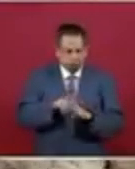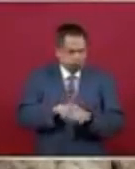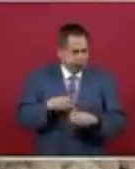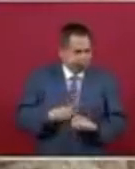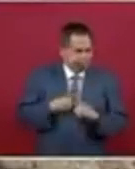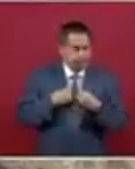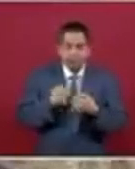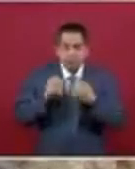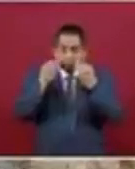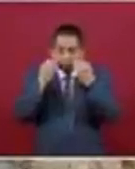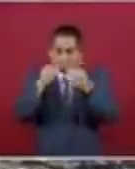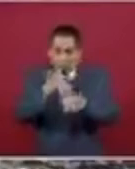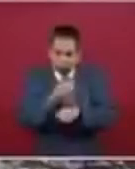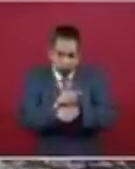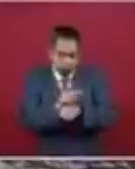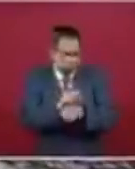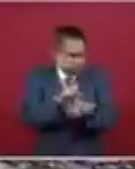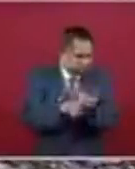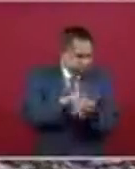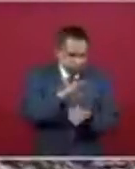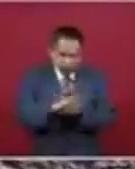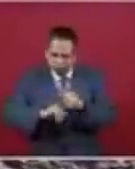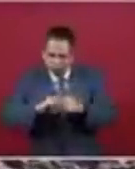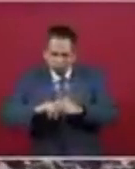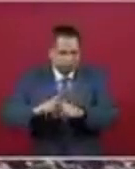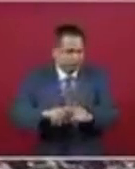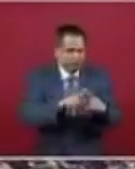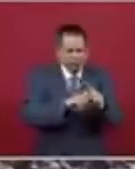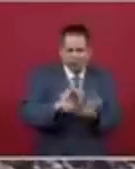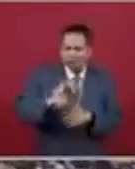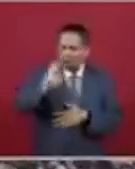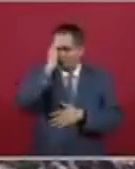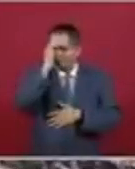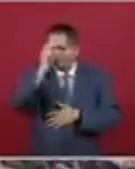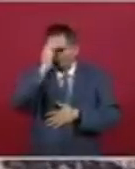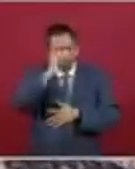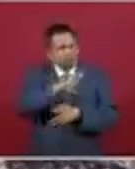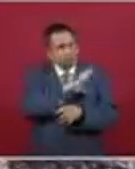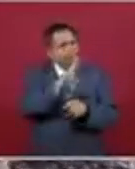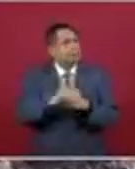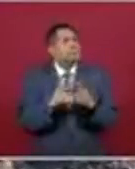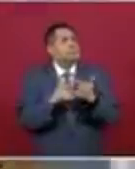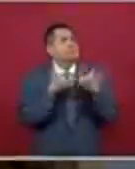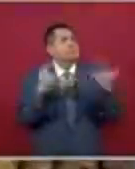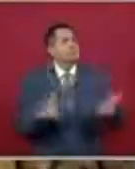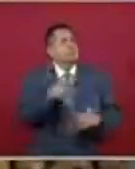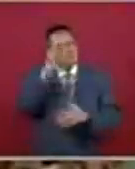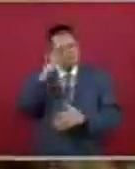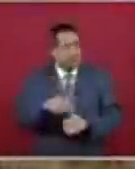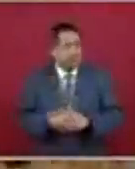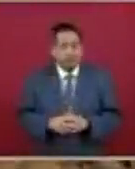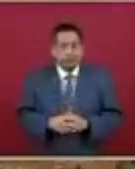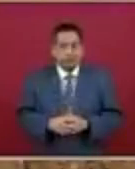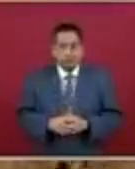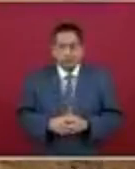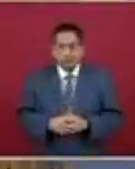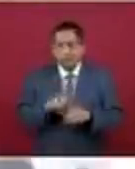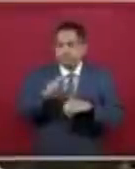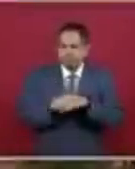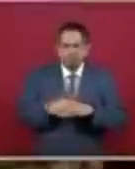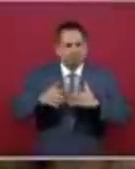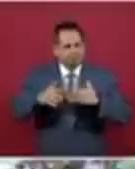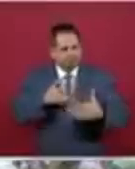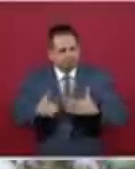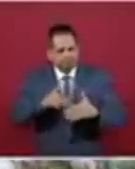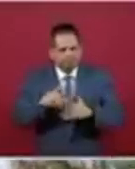isla, y va a ser una isla para los niños y para los jóvenes. En conferencia de prensa desde